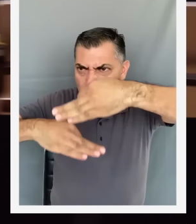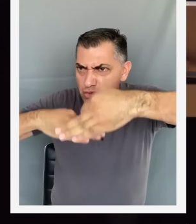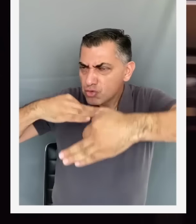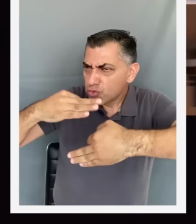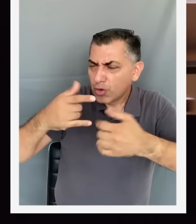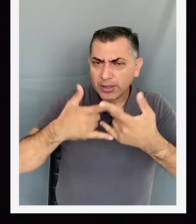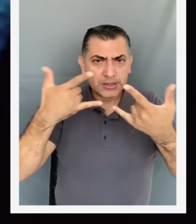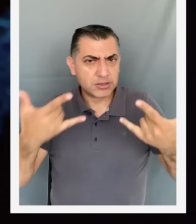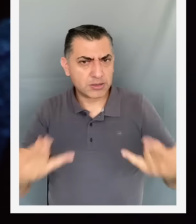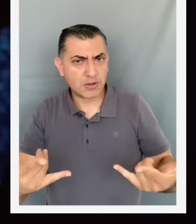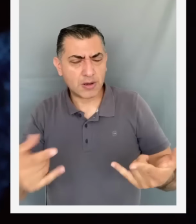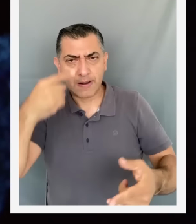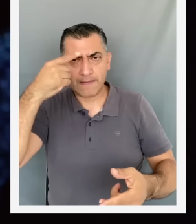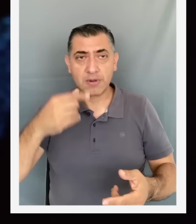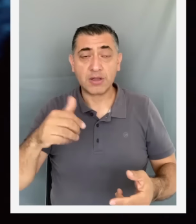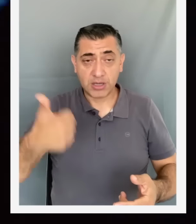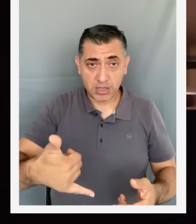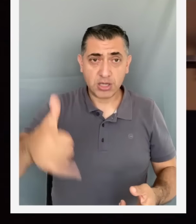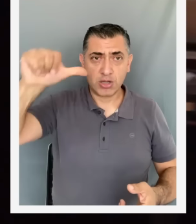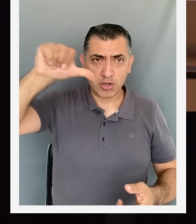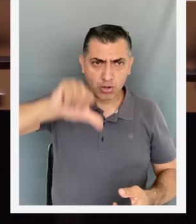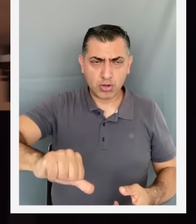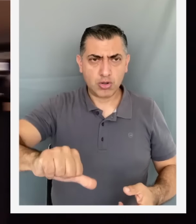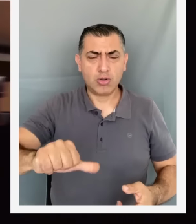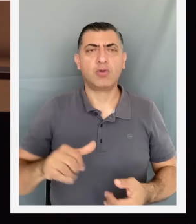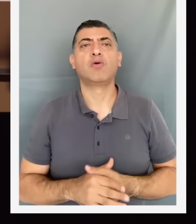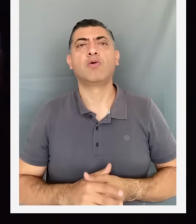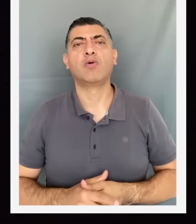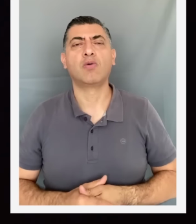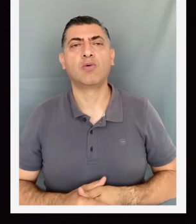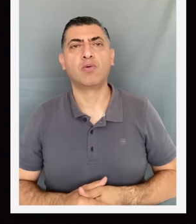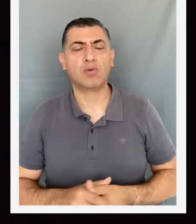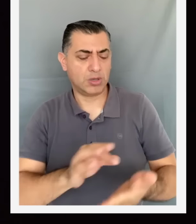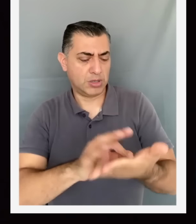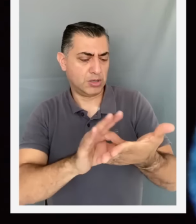nuestra historia para que a partir de hoy la mejor parte de ella la escribamos juntos Cantemos a nuestro Dios llenos de gozo